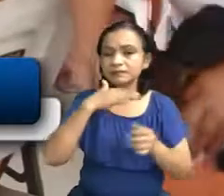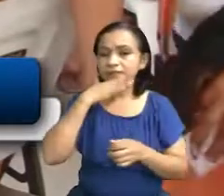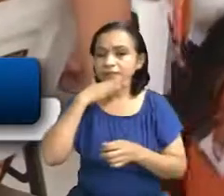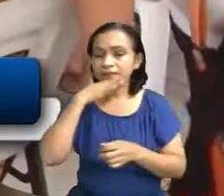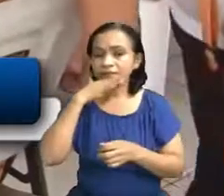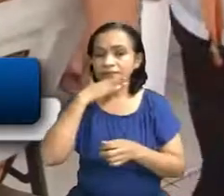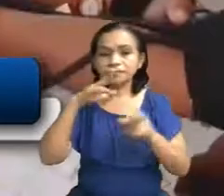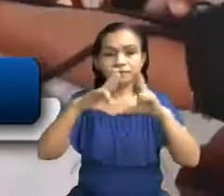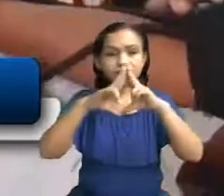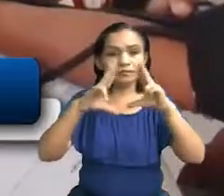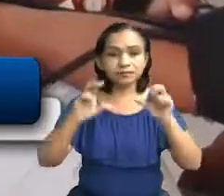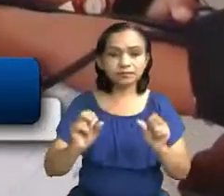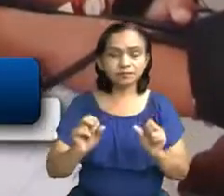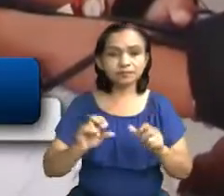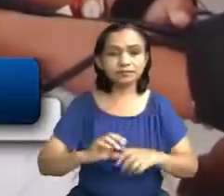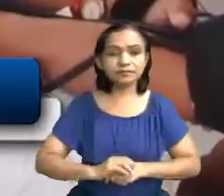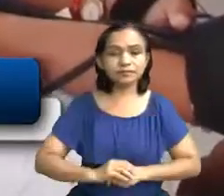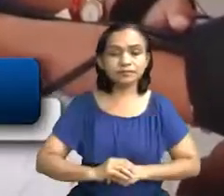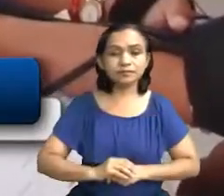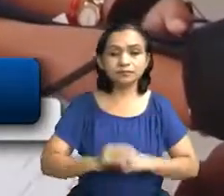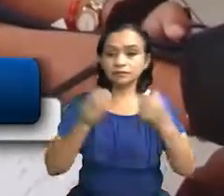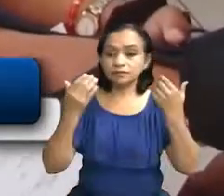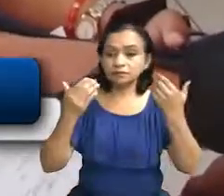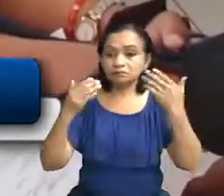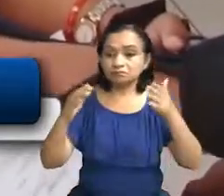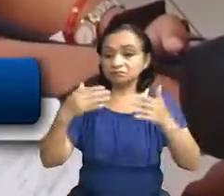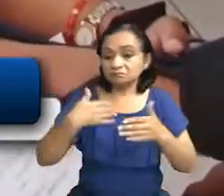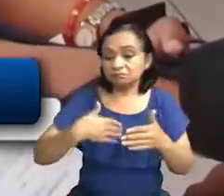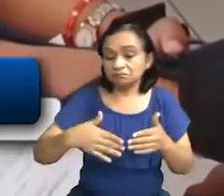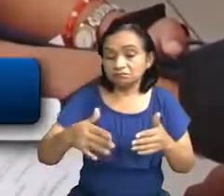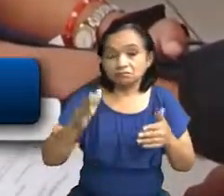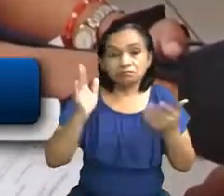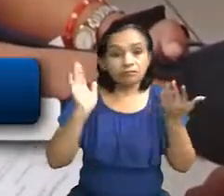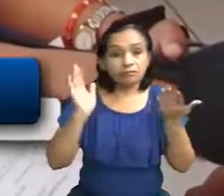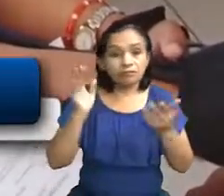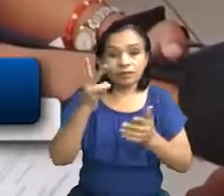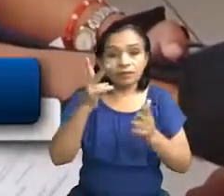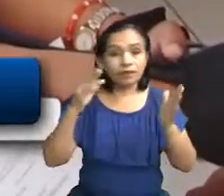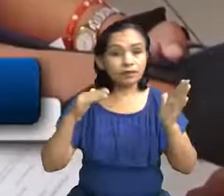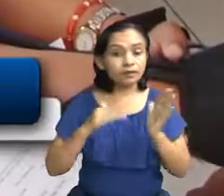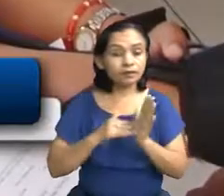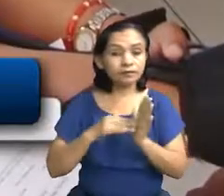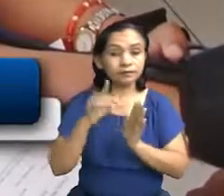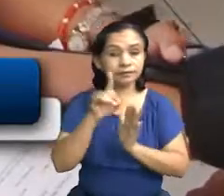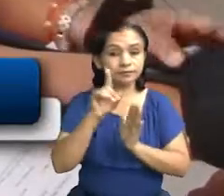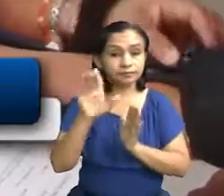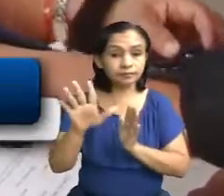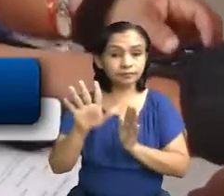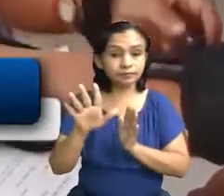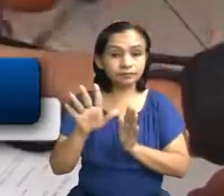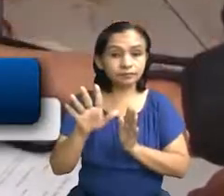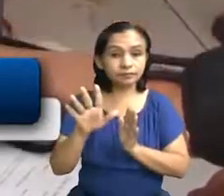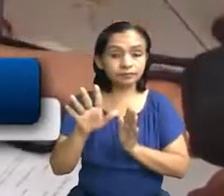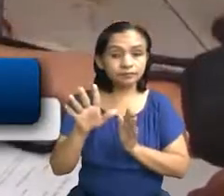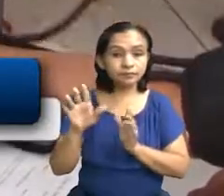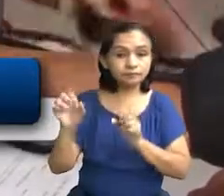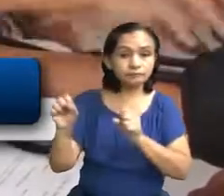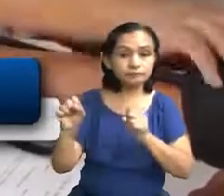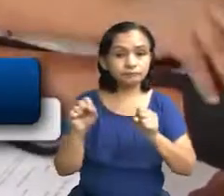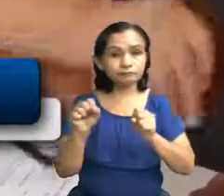En Nicaragua, en cualquier momento, se dijo desde el 2015, ¿verdad?, que hubieron aquel enjambre